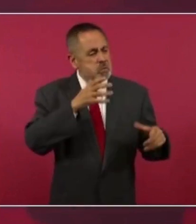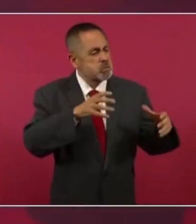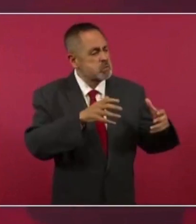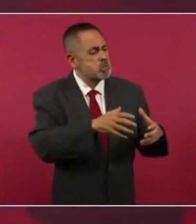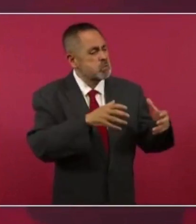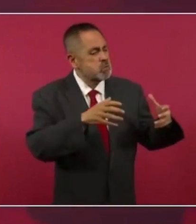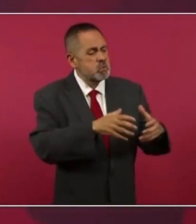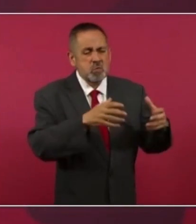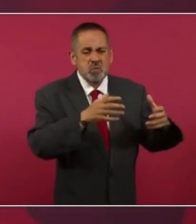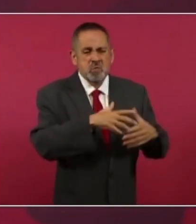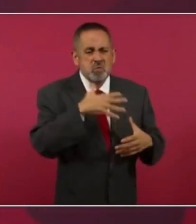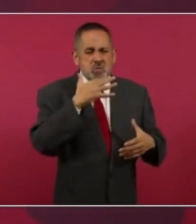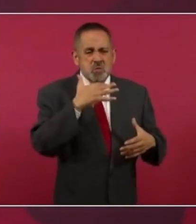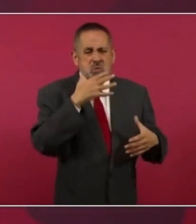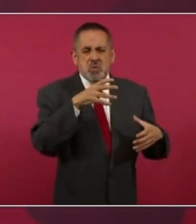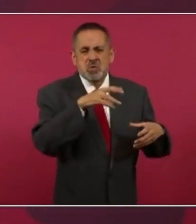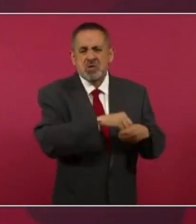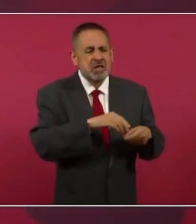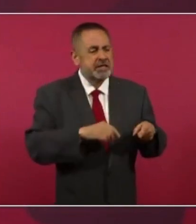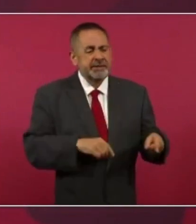tradición